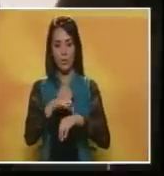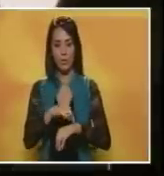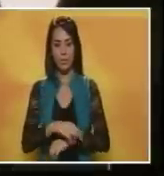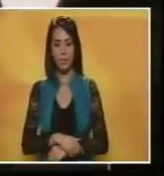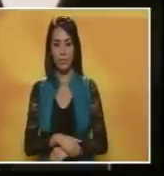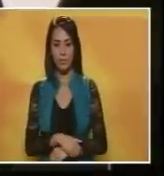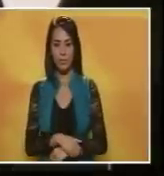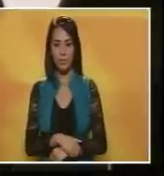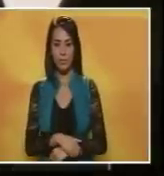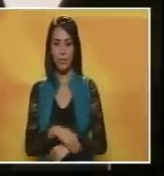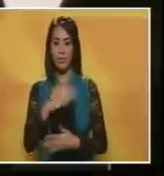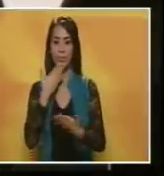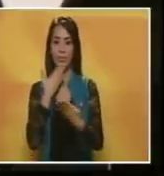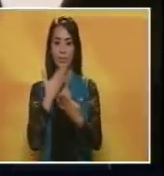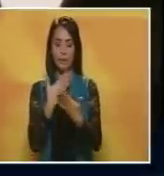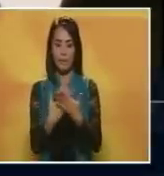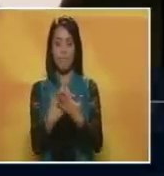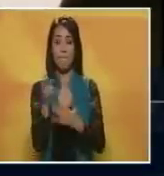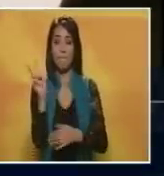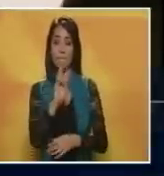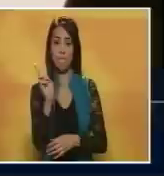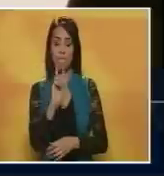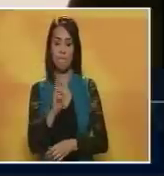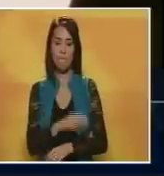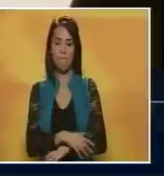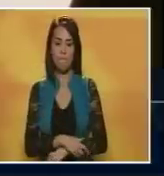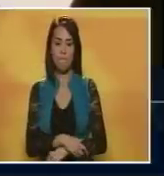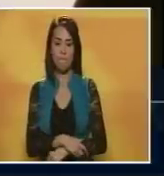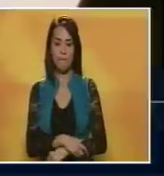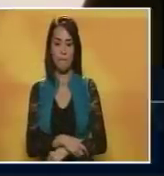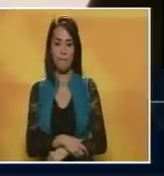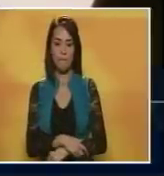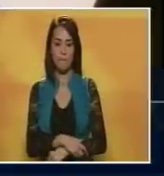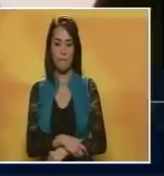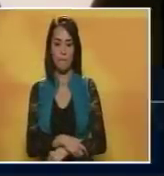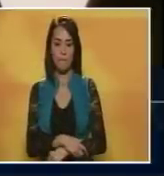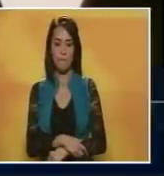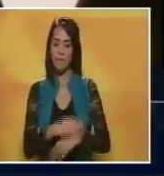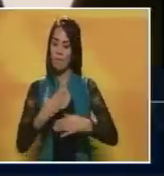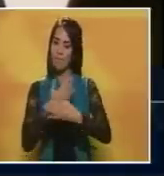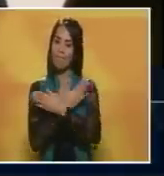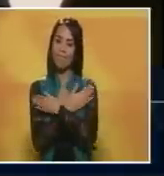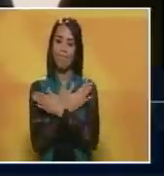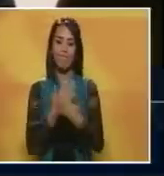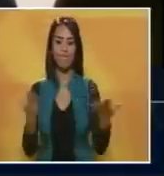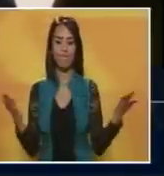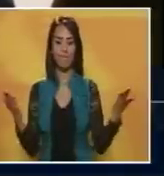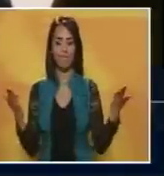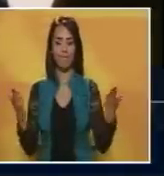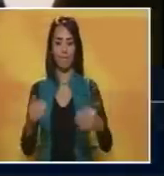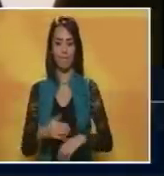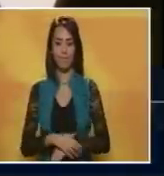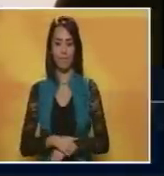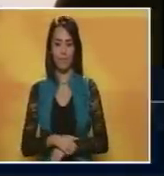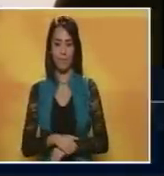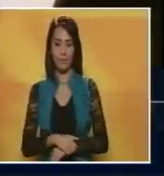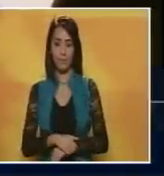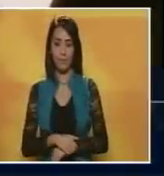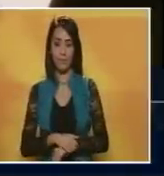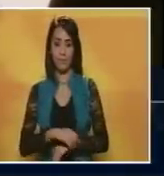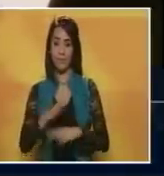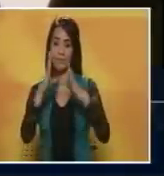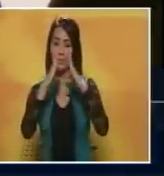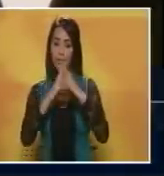de agradecimiento a venezuela que me habéis hirviendo con los brazos abiertos de